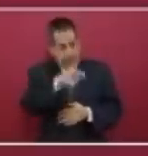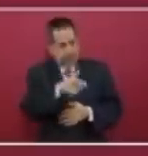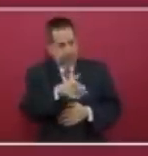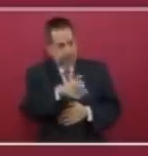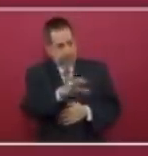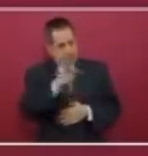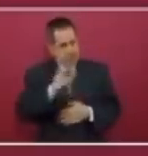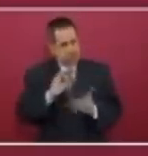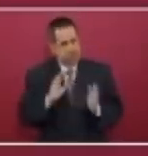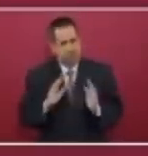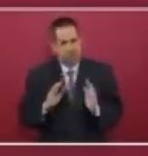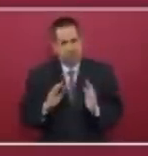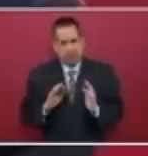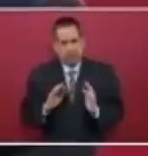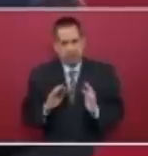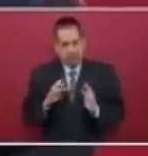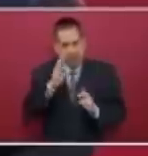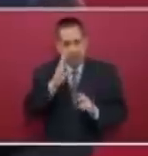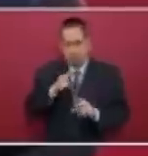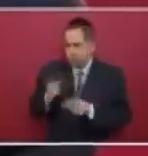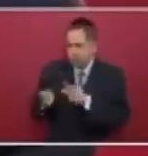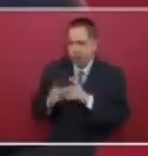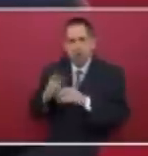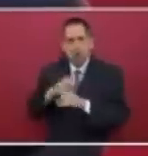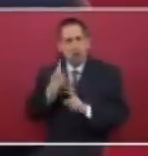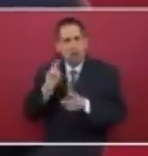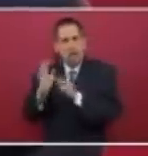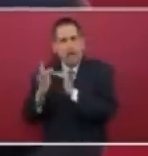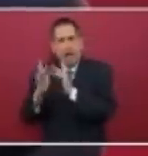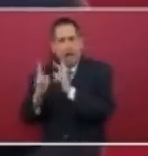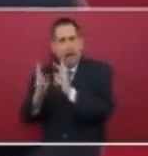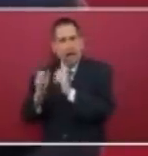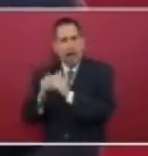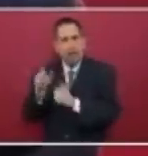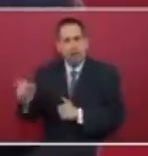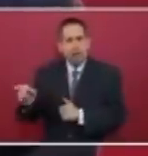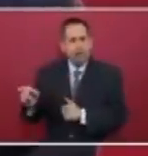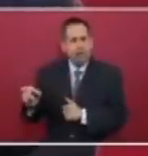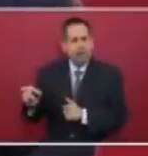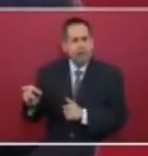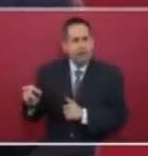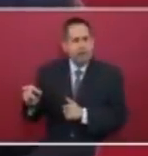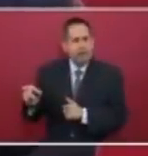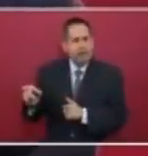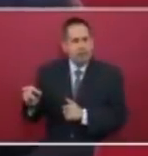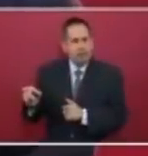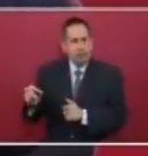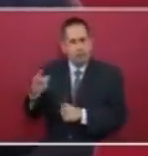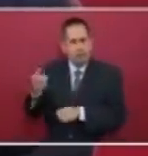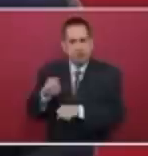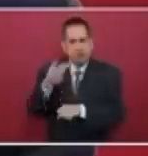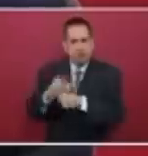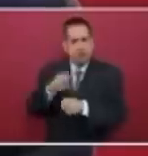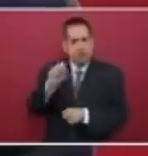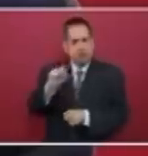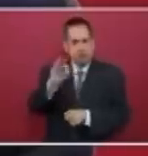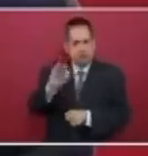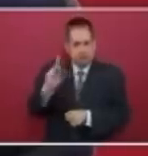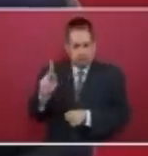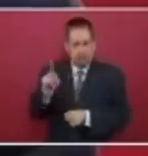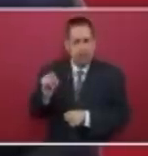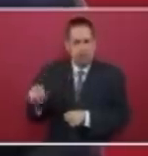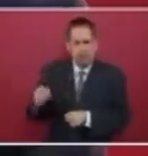porque hablé precisamente con la secretaria de la función pública